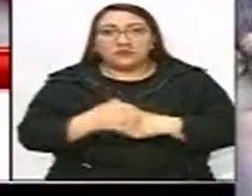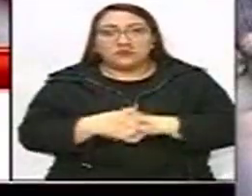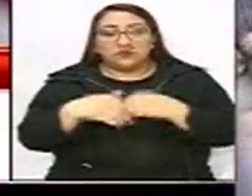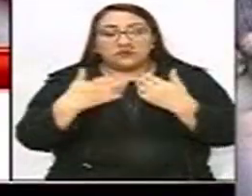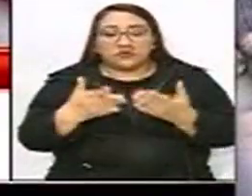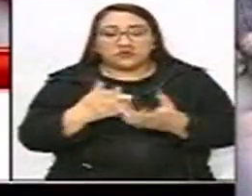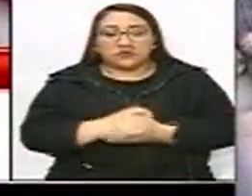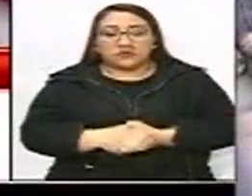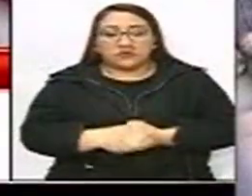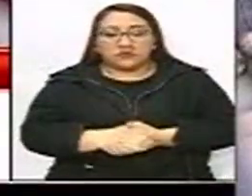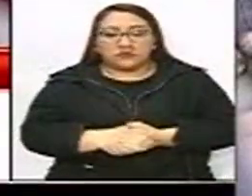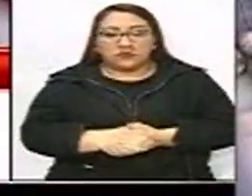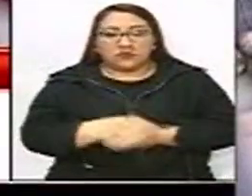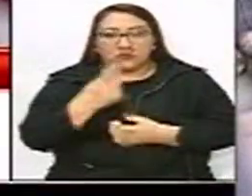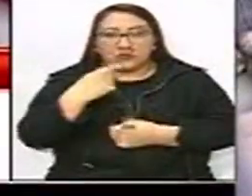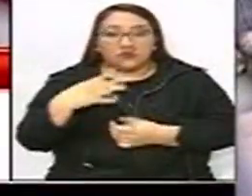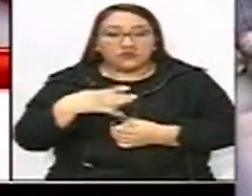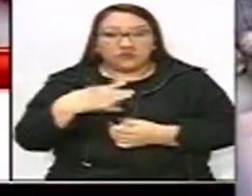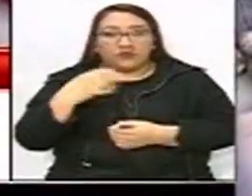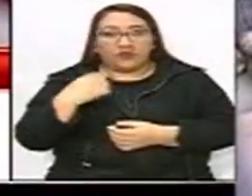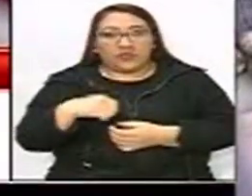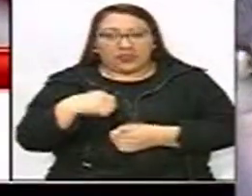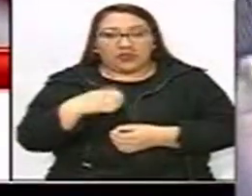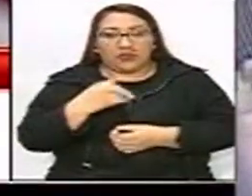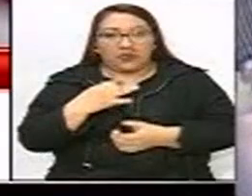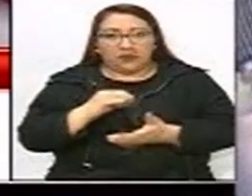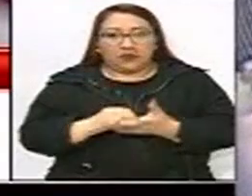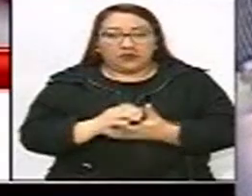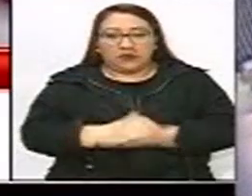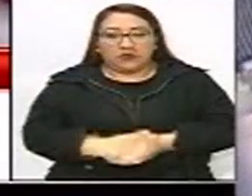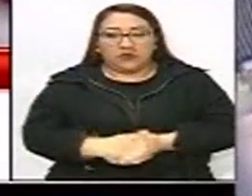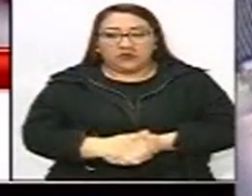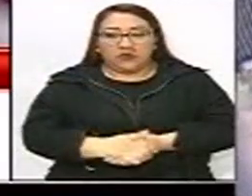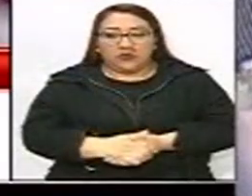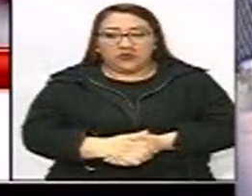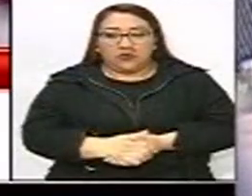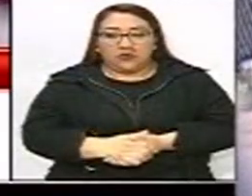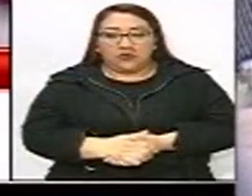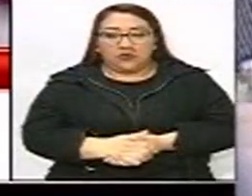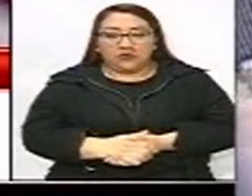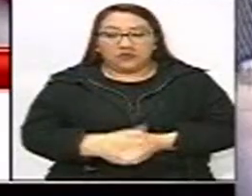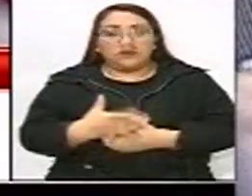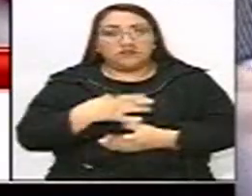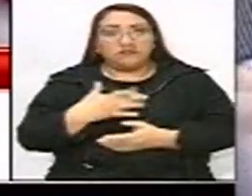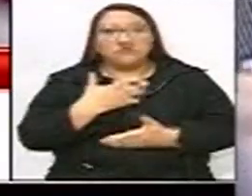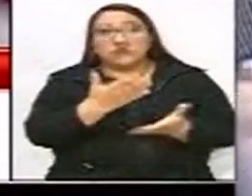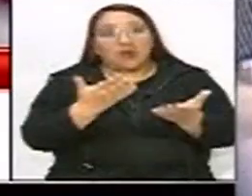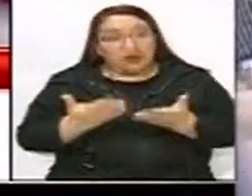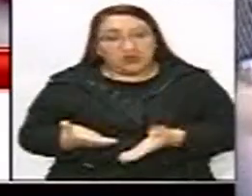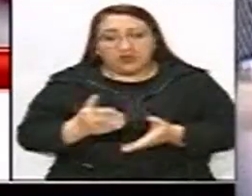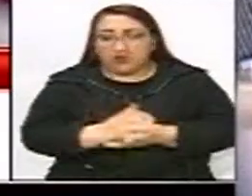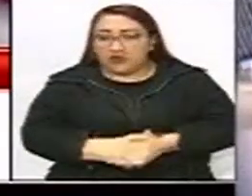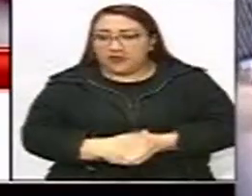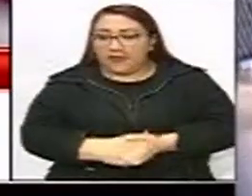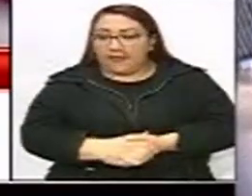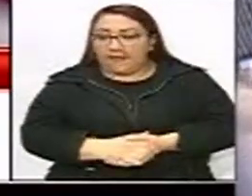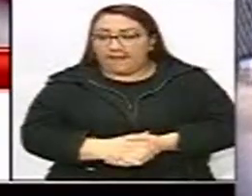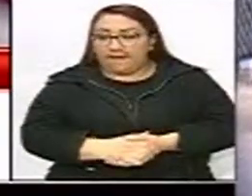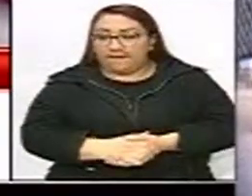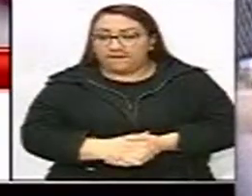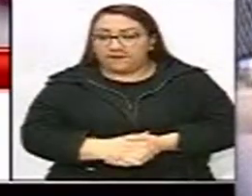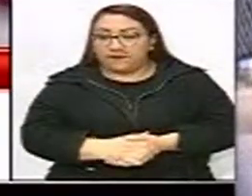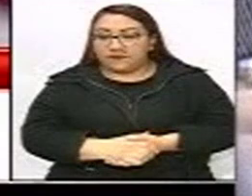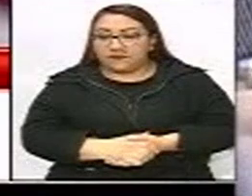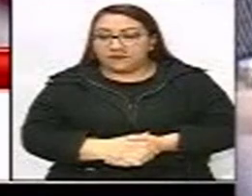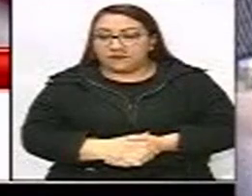presencia del señor alcalde reiteradamente, ya que ha tenido la gentileza también de venir a esta exposición, conjuntamente con el